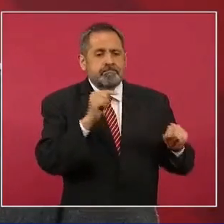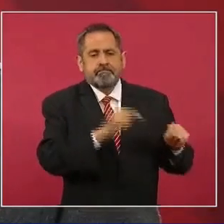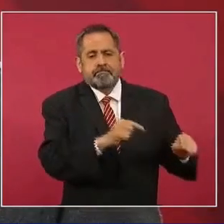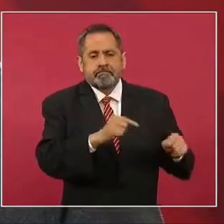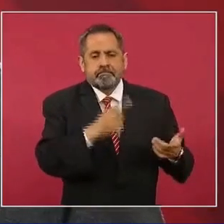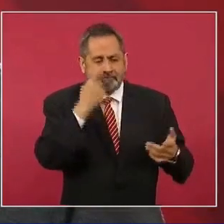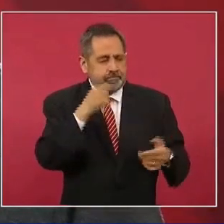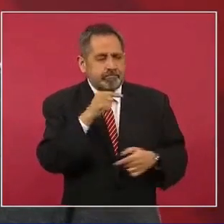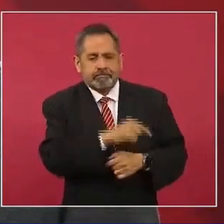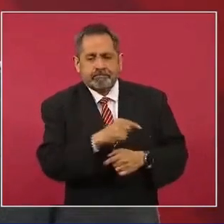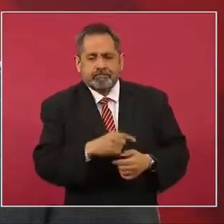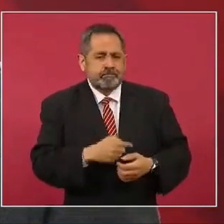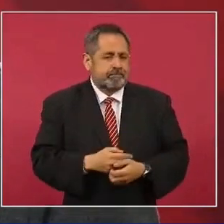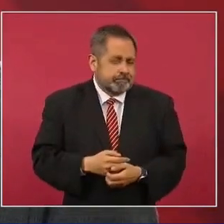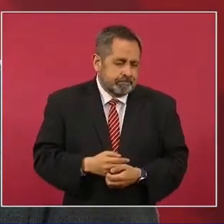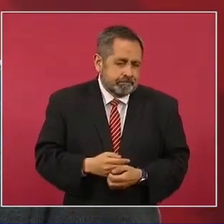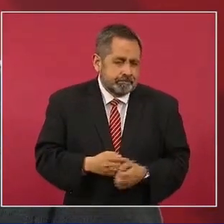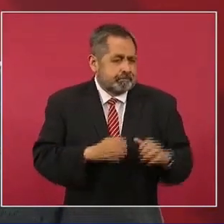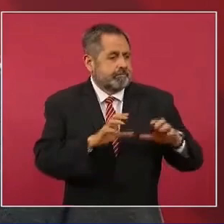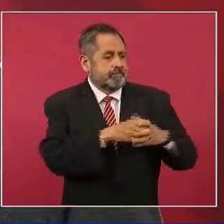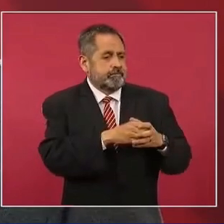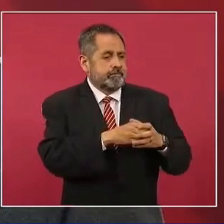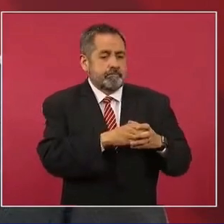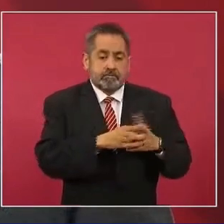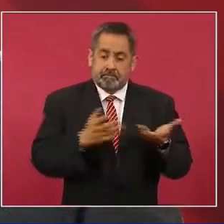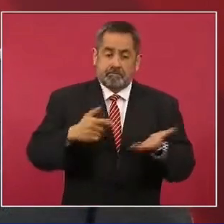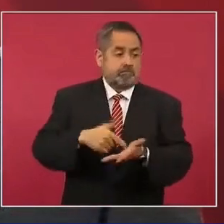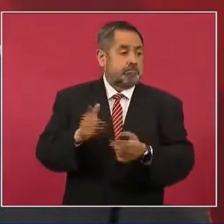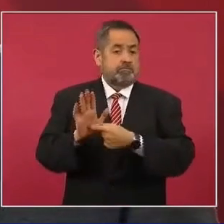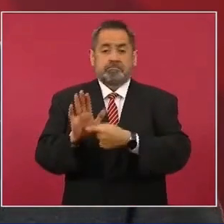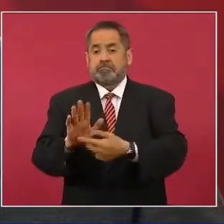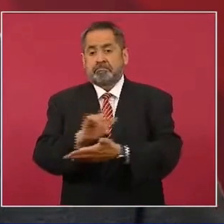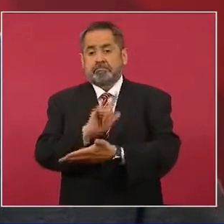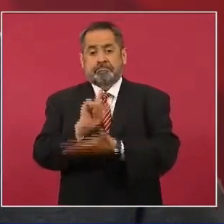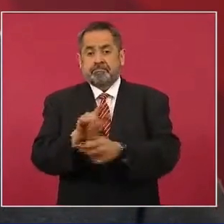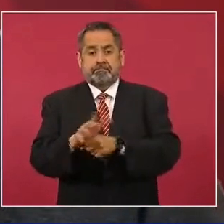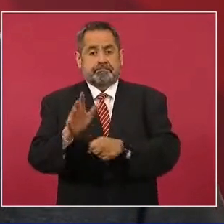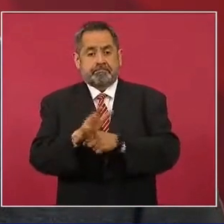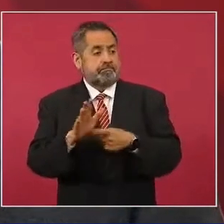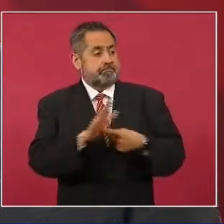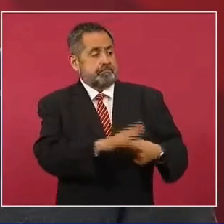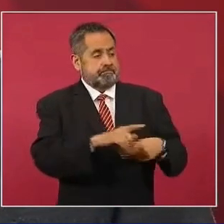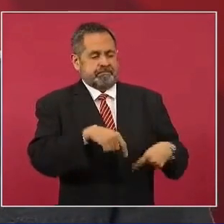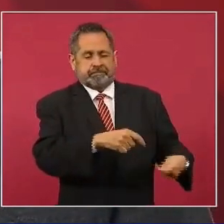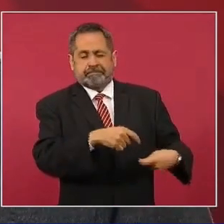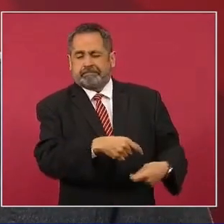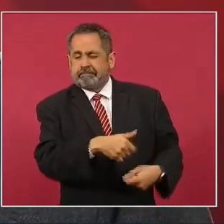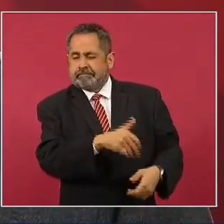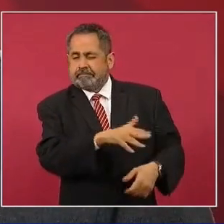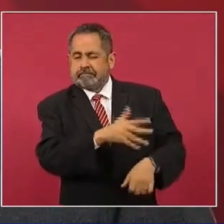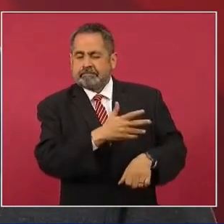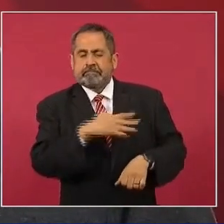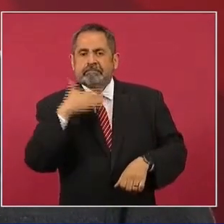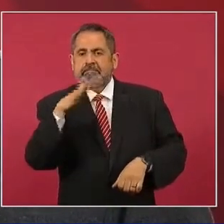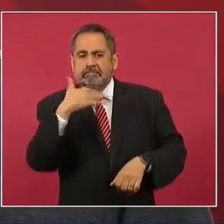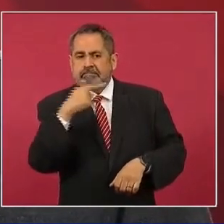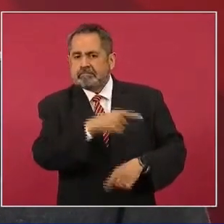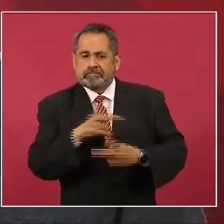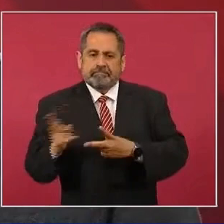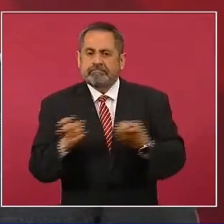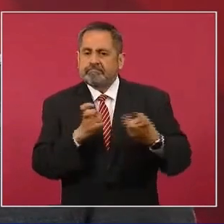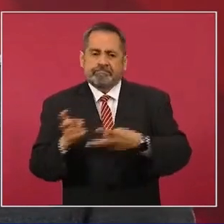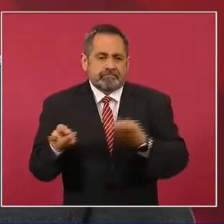a las élites y legalizar la corrupción, el robo, el